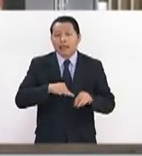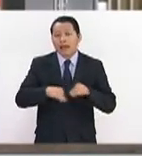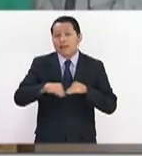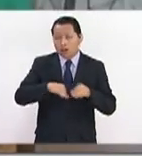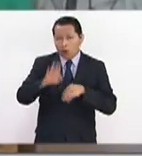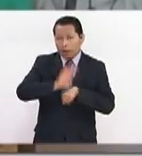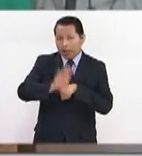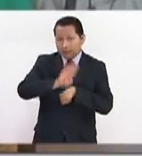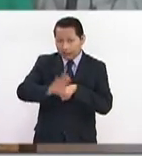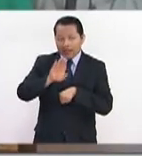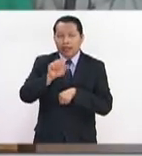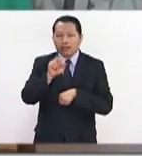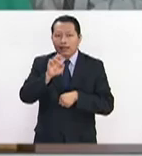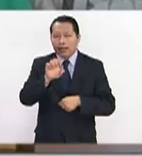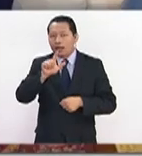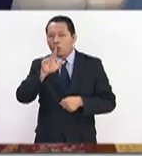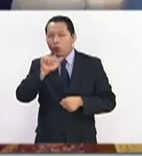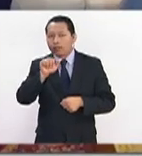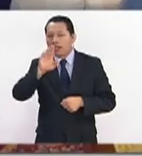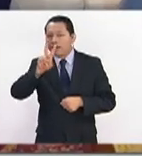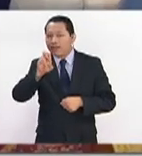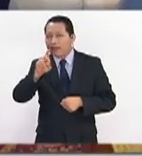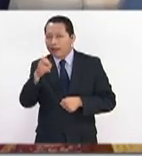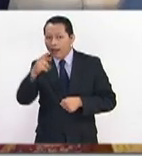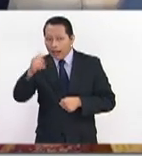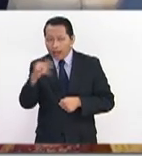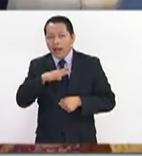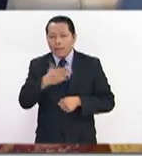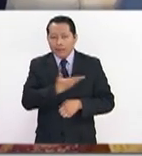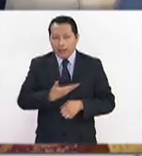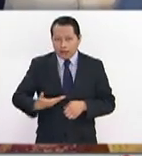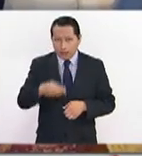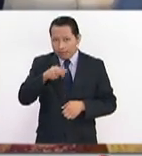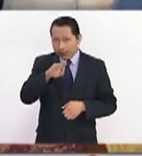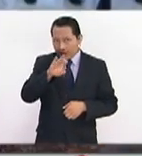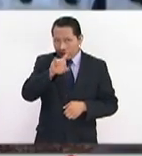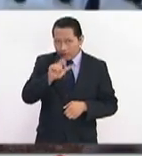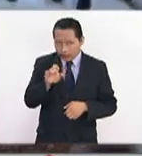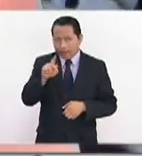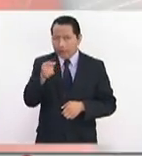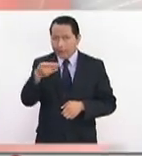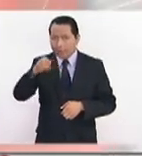por Brasil, el canciller Luis Videgaray se reunió con el presidente Michel Temer.